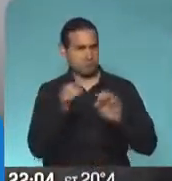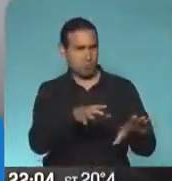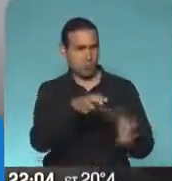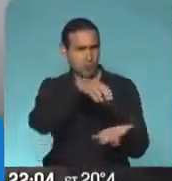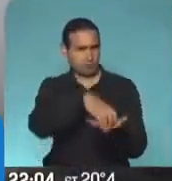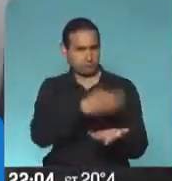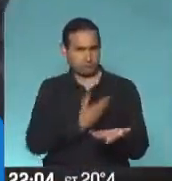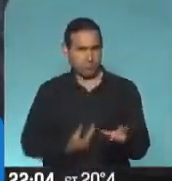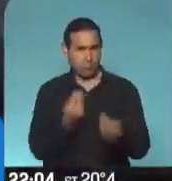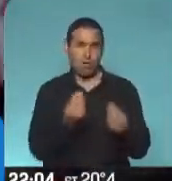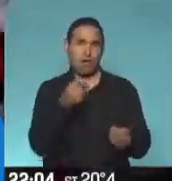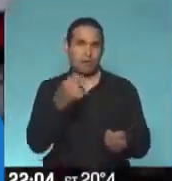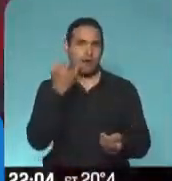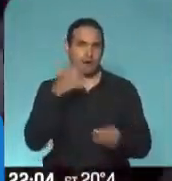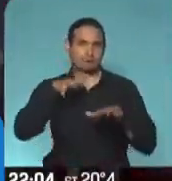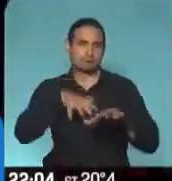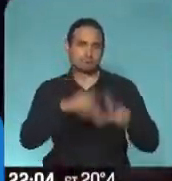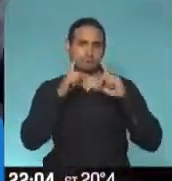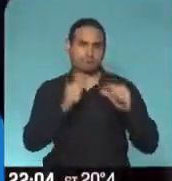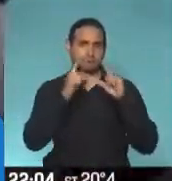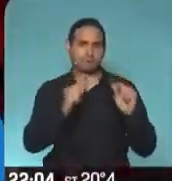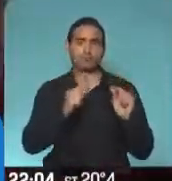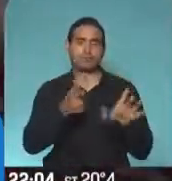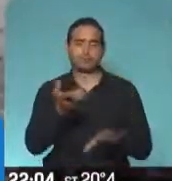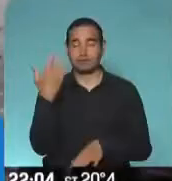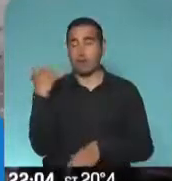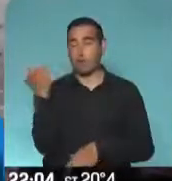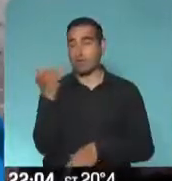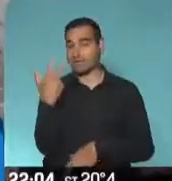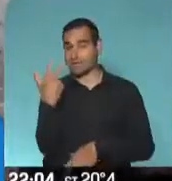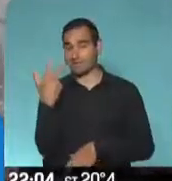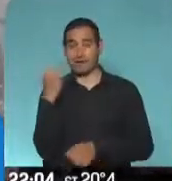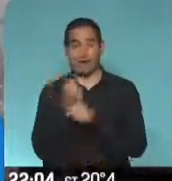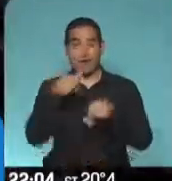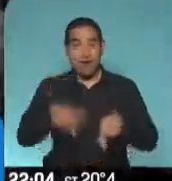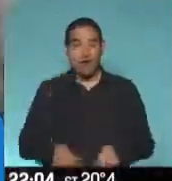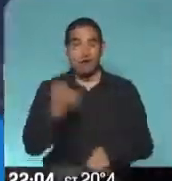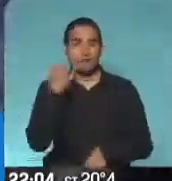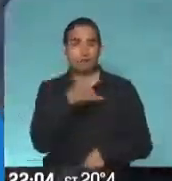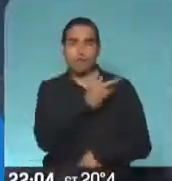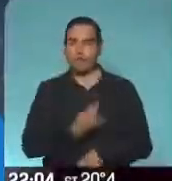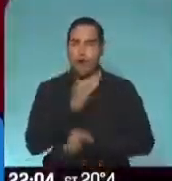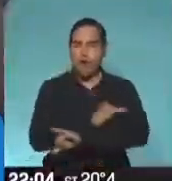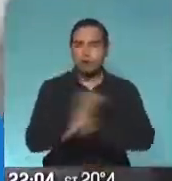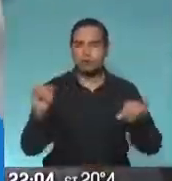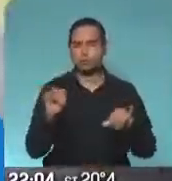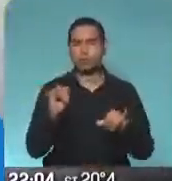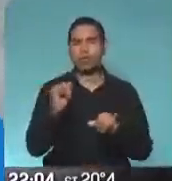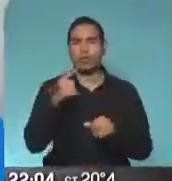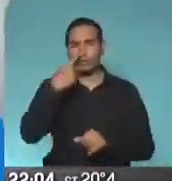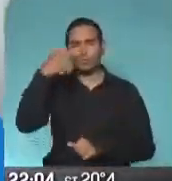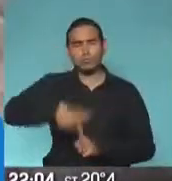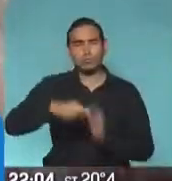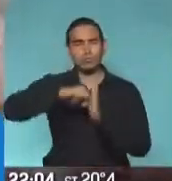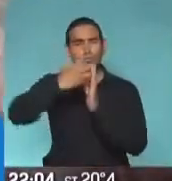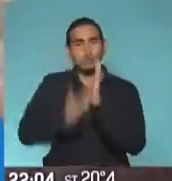grave crisis que estalló en las calles de la capital ecuatoriana desde el jueves 3, tras anunciarse la quita del subsidio al combustible, una de las medidas